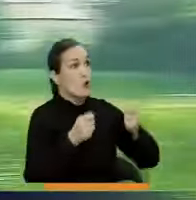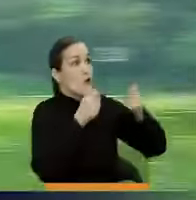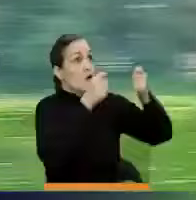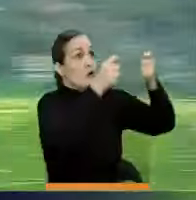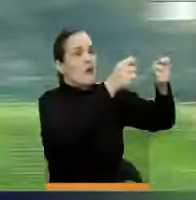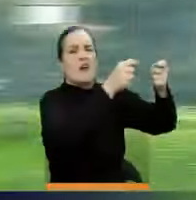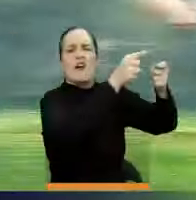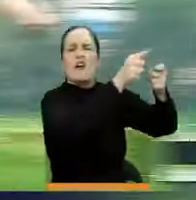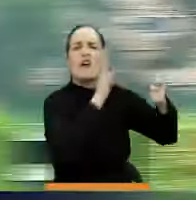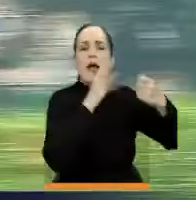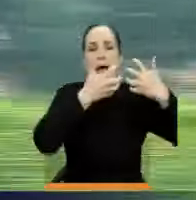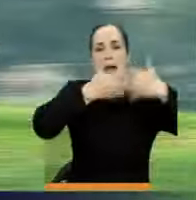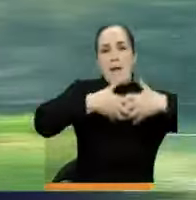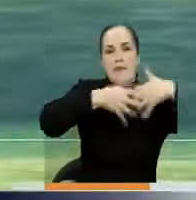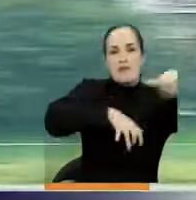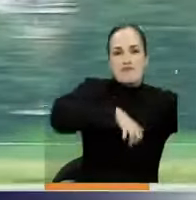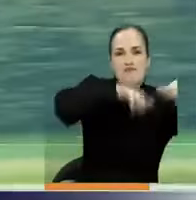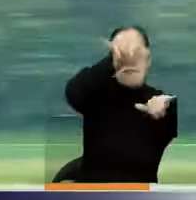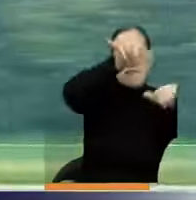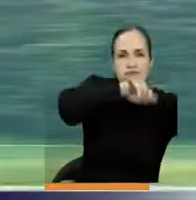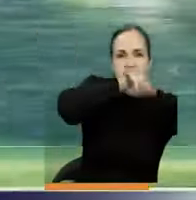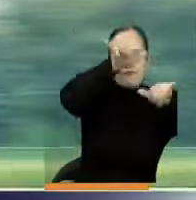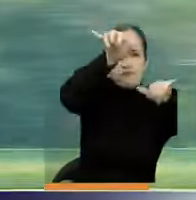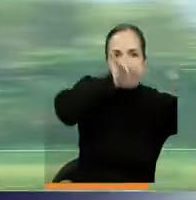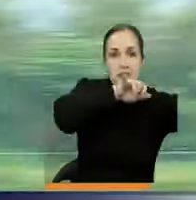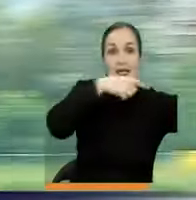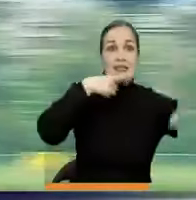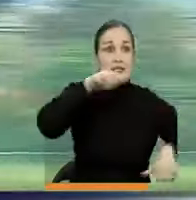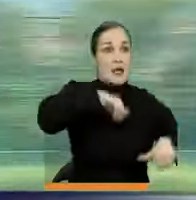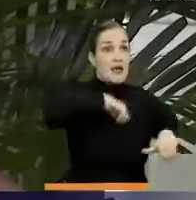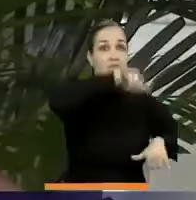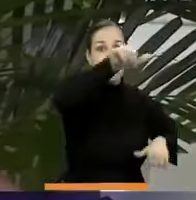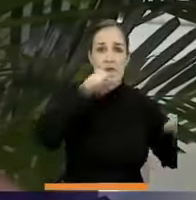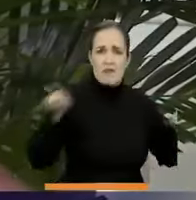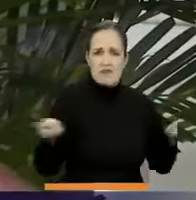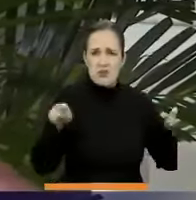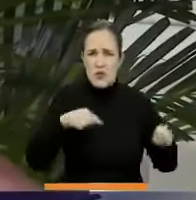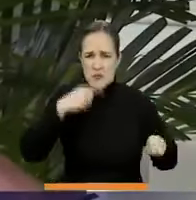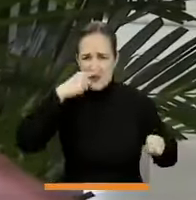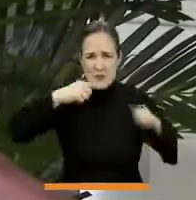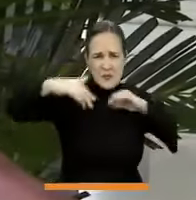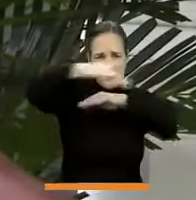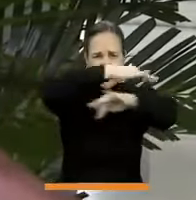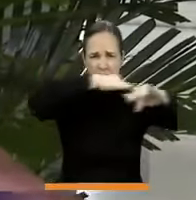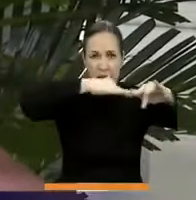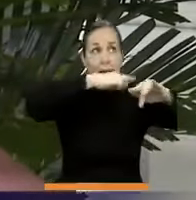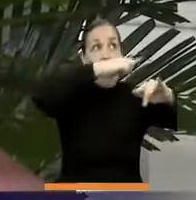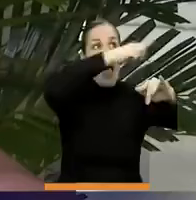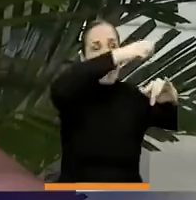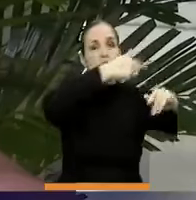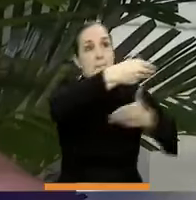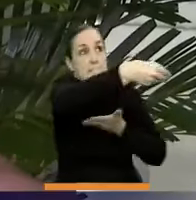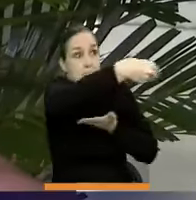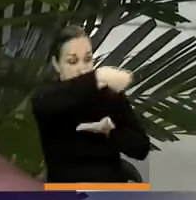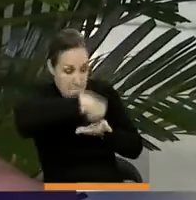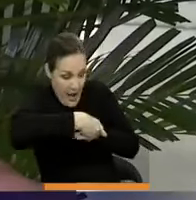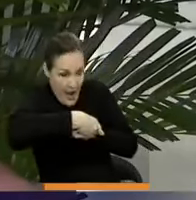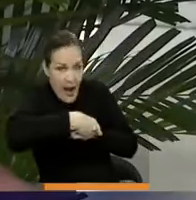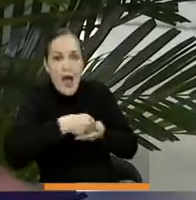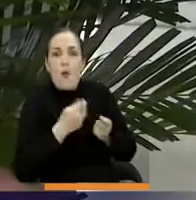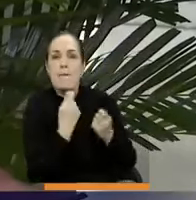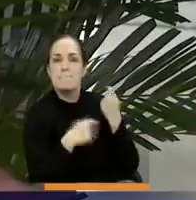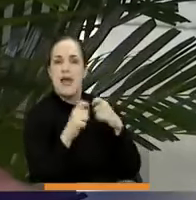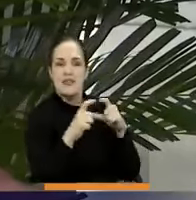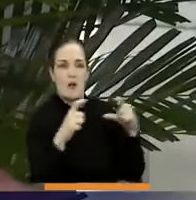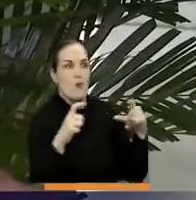por empresas de aerolíneas que buscan compensar su huella de carbono. Son las empresas extranjeras que nos han comprado, las